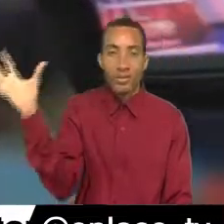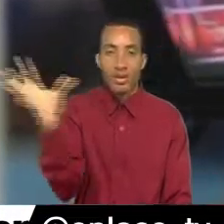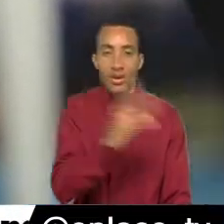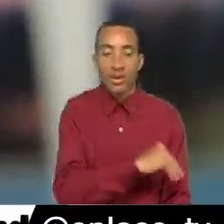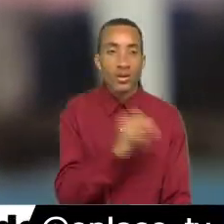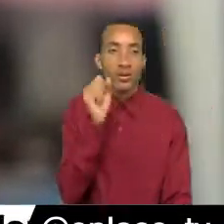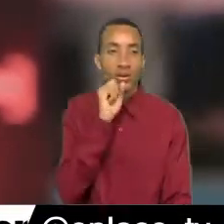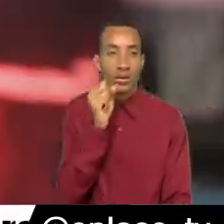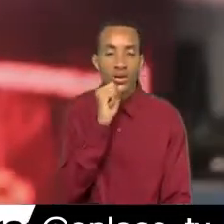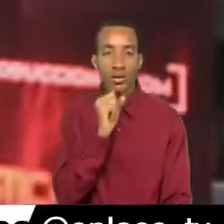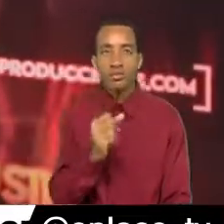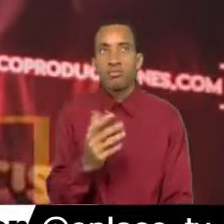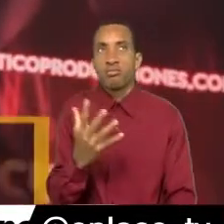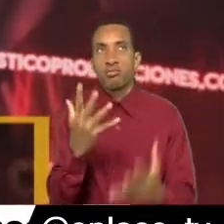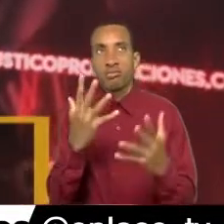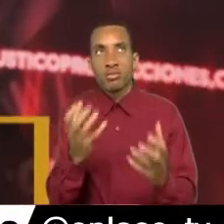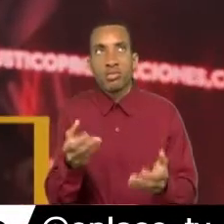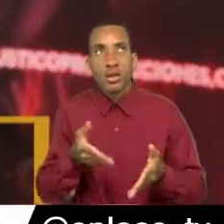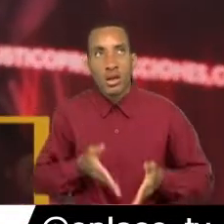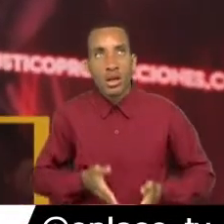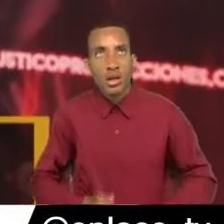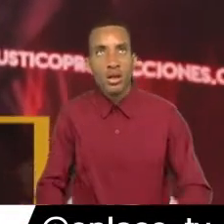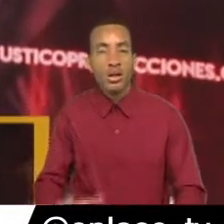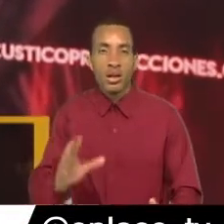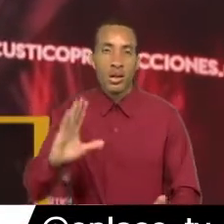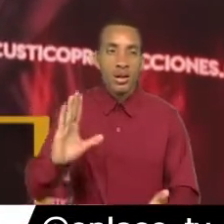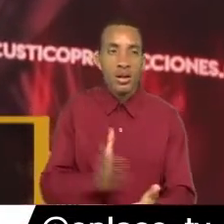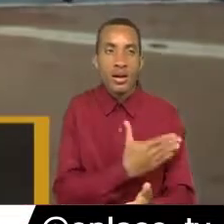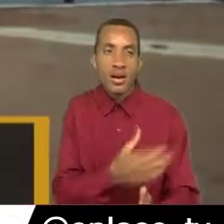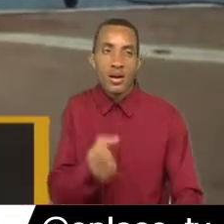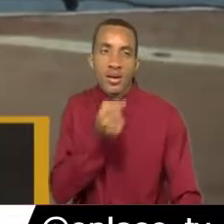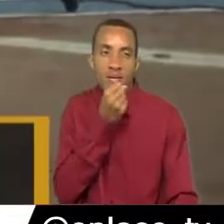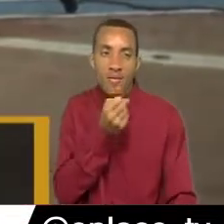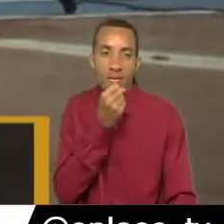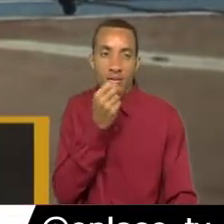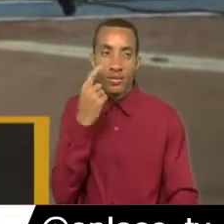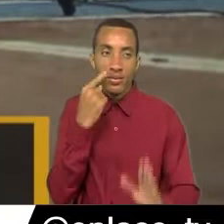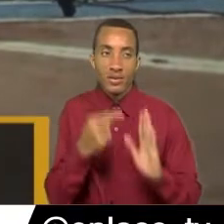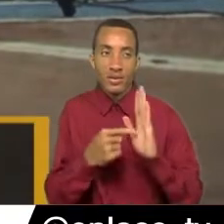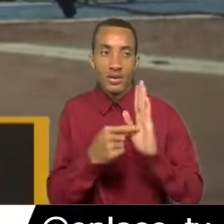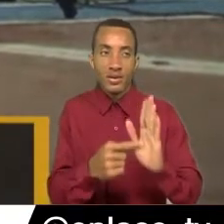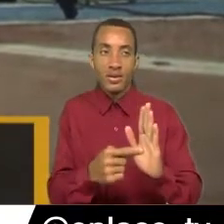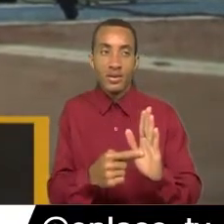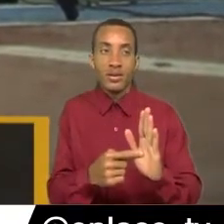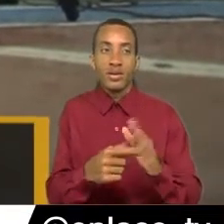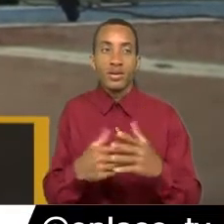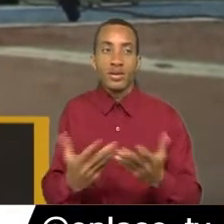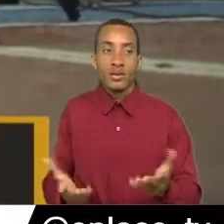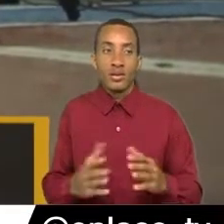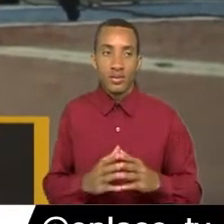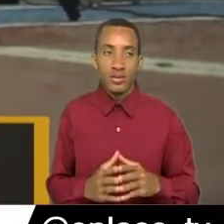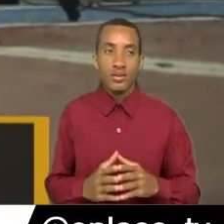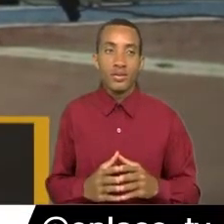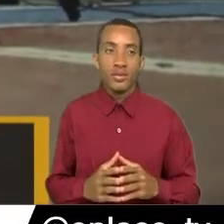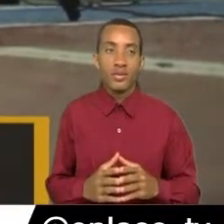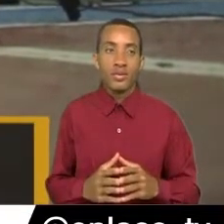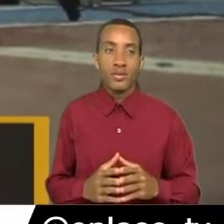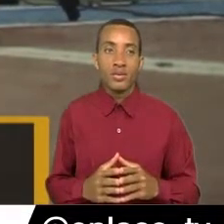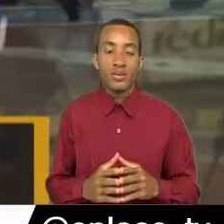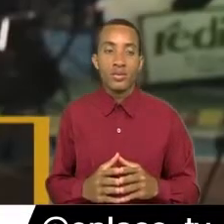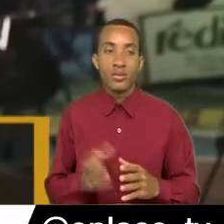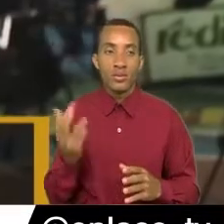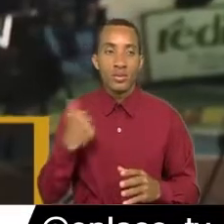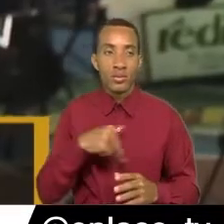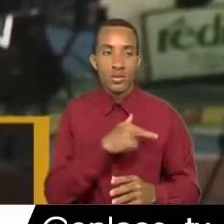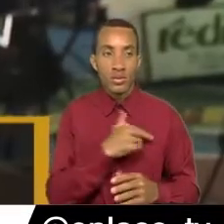don de cantar llegaron hasta este escenario deportivo a mostrar lo mejor de sí ante el jurado calificador. Claro, bueno, estamos súper